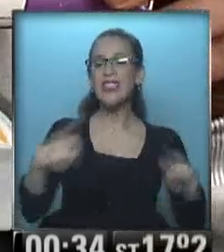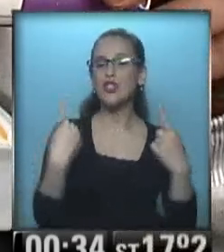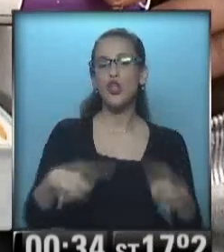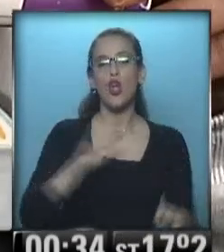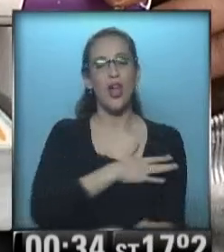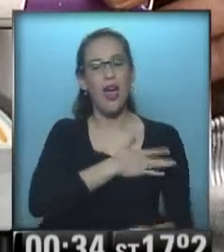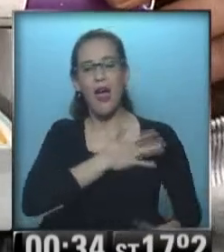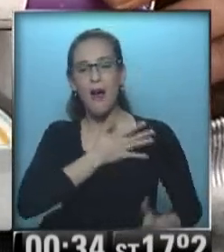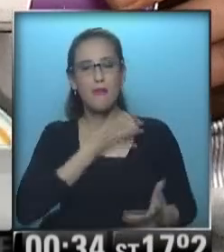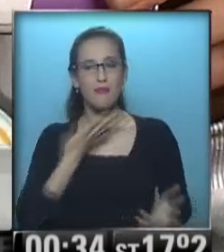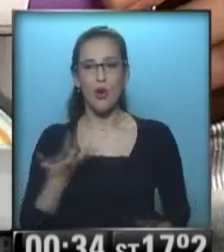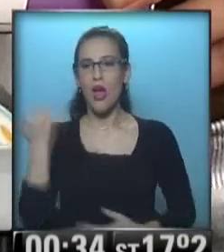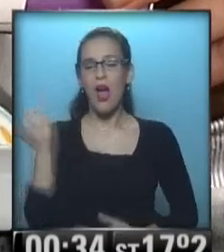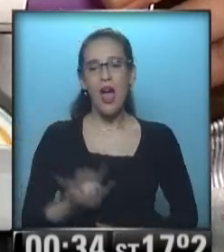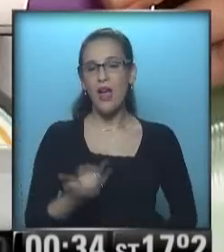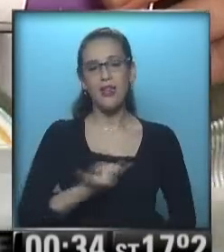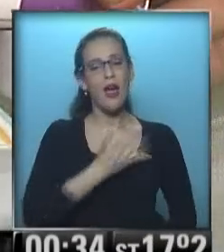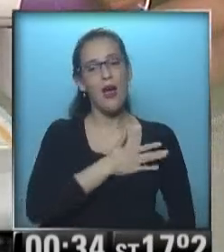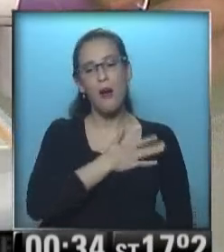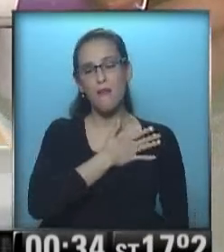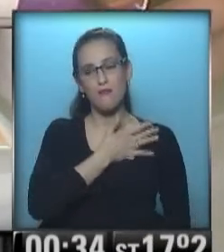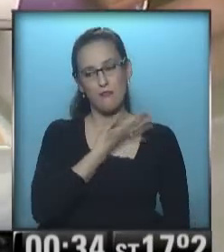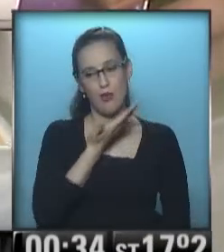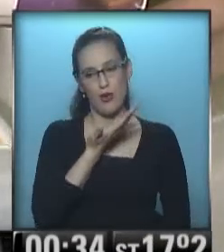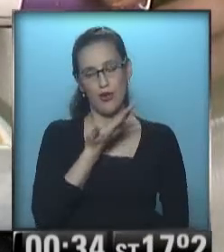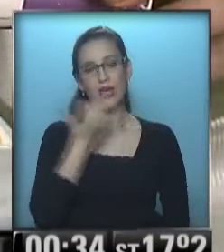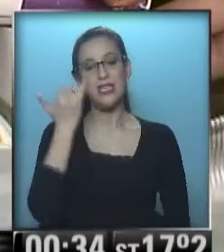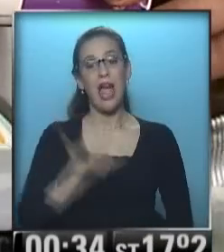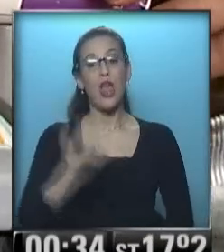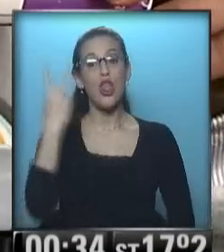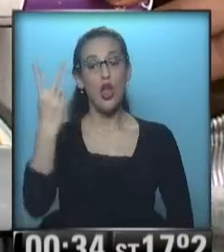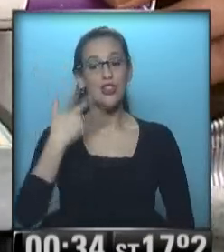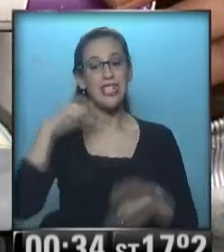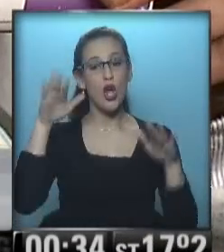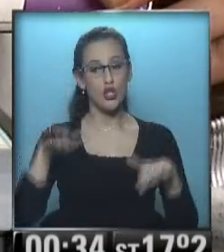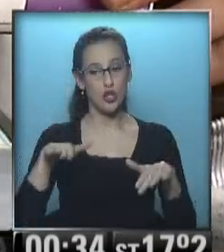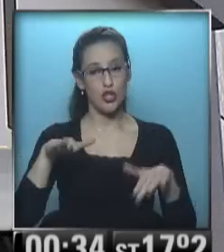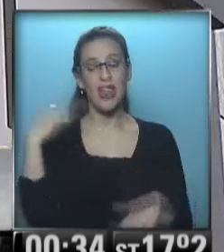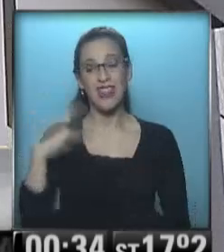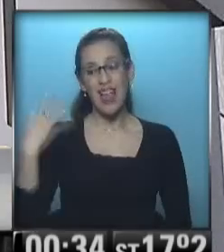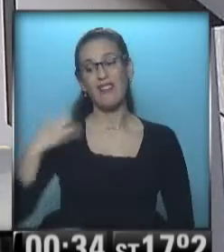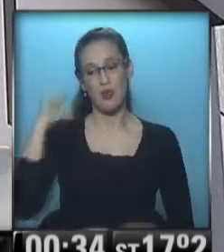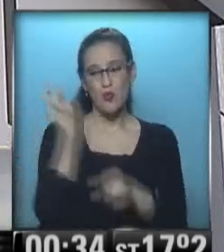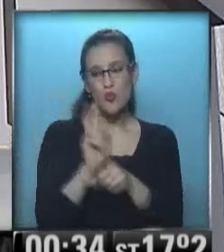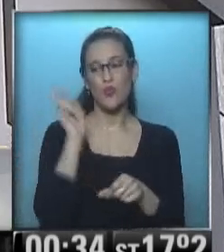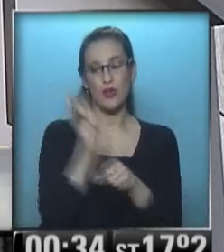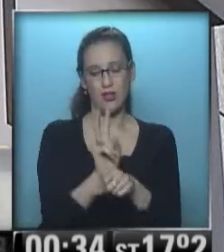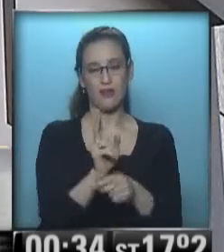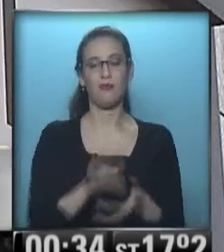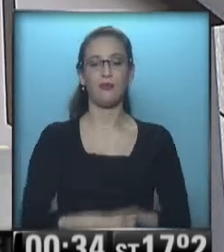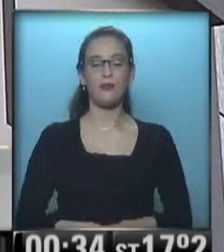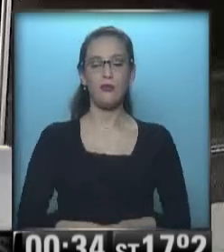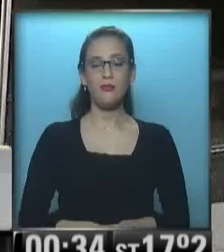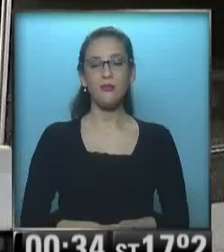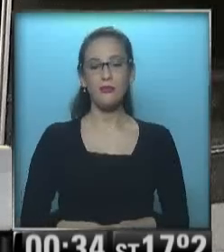que ha sembrado en todas partes y por esos 2 hijos maravillosos que tiene, a quien tenemos que cuidar ahora. Al conocerse